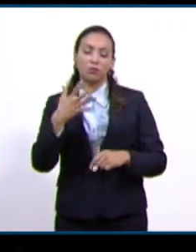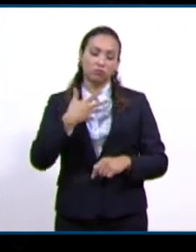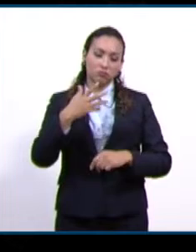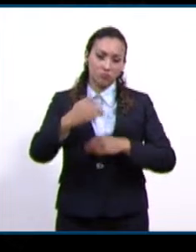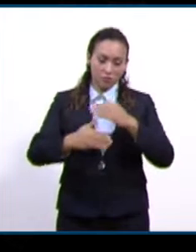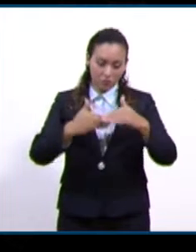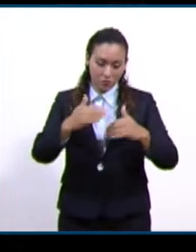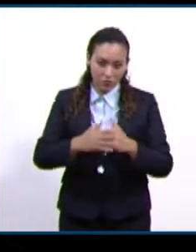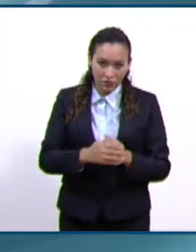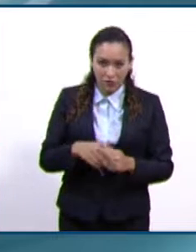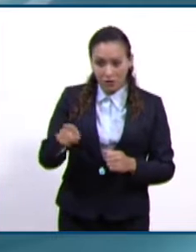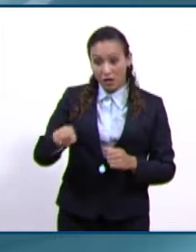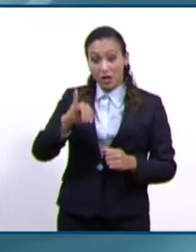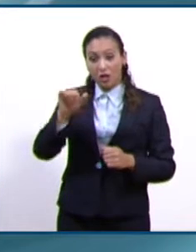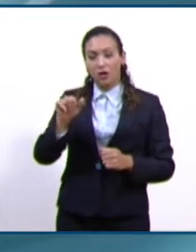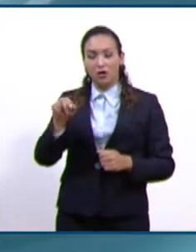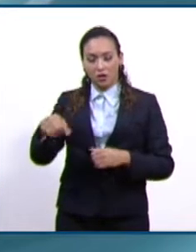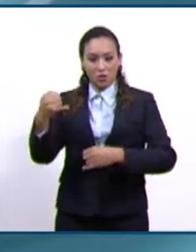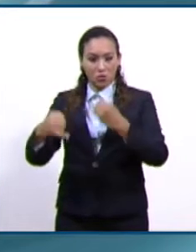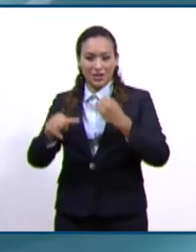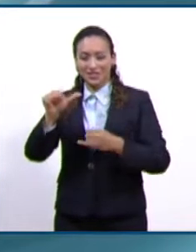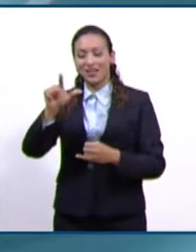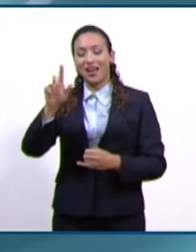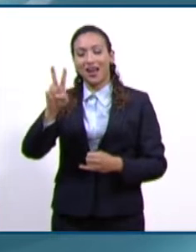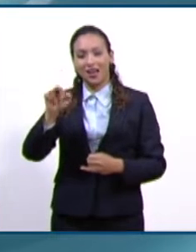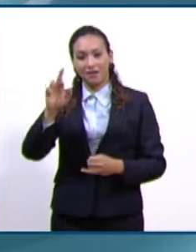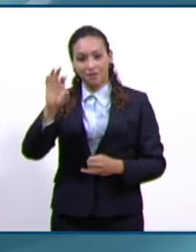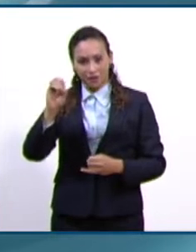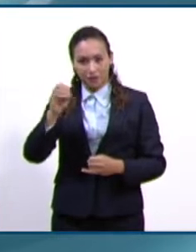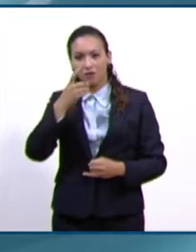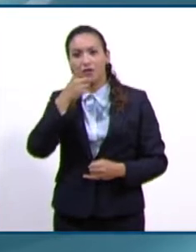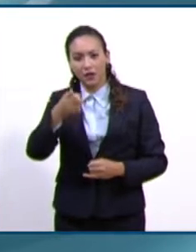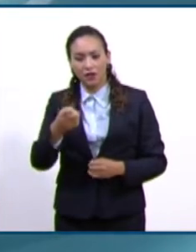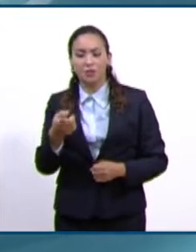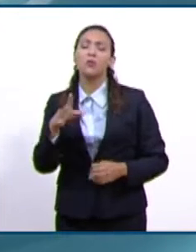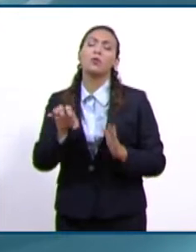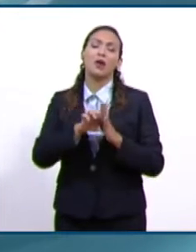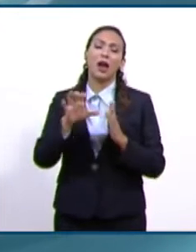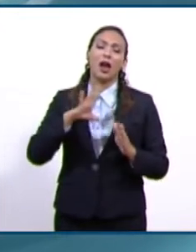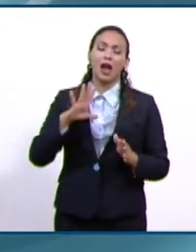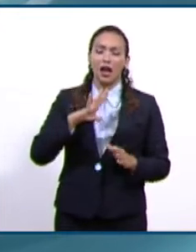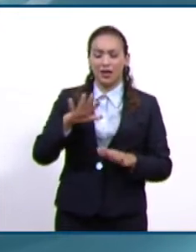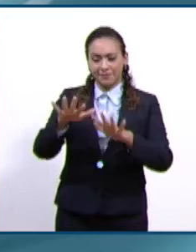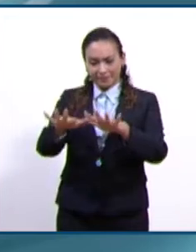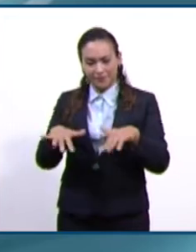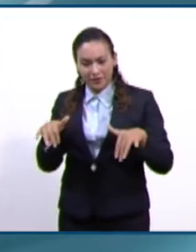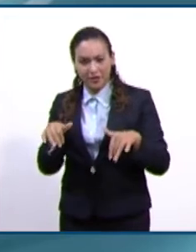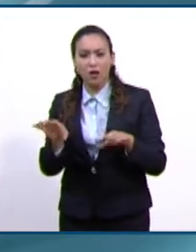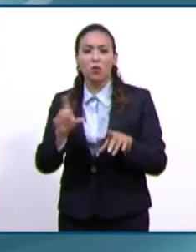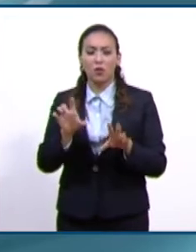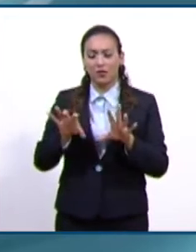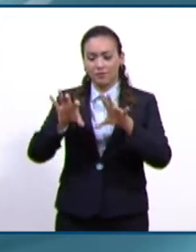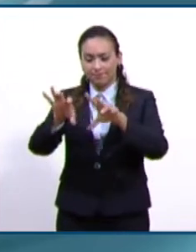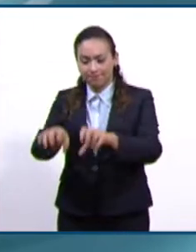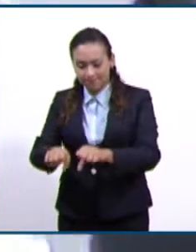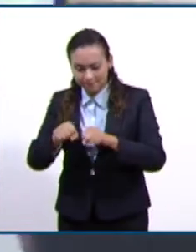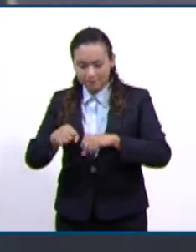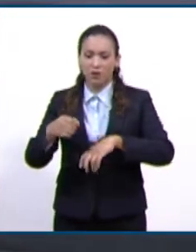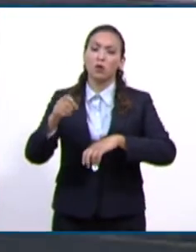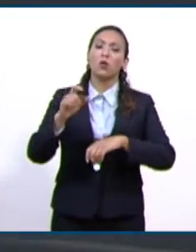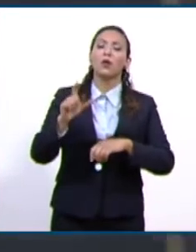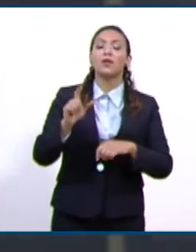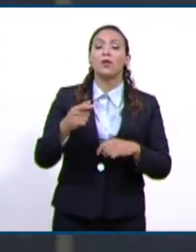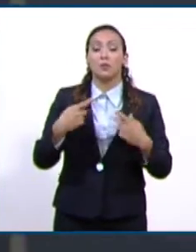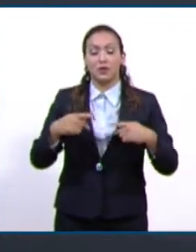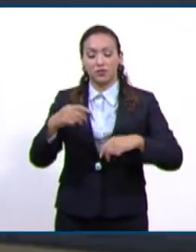juez Álvaro Niño Cruz indicó que entre estas se encuentra la audiencia de control de detención, en la que determinará si la